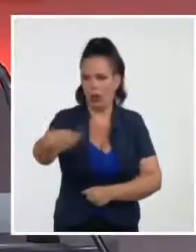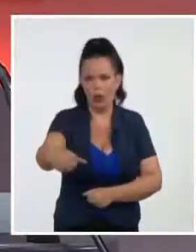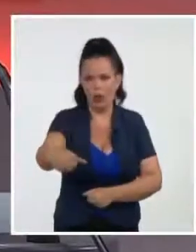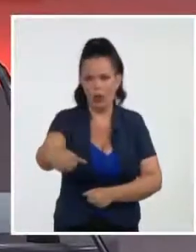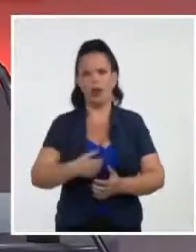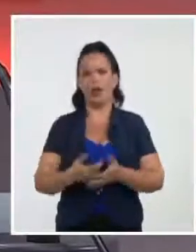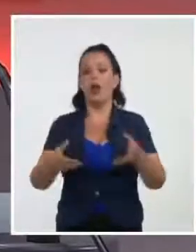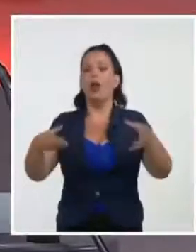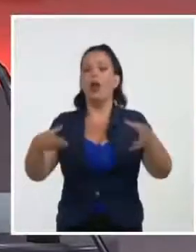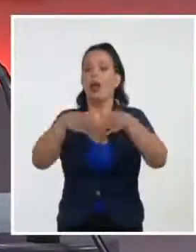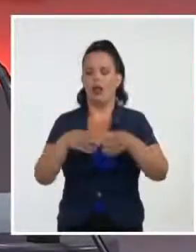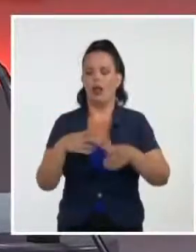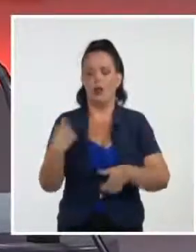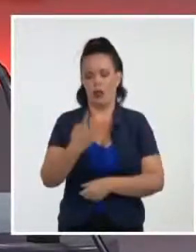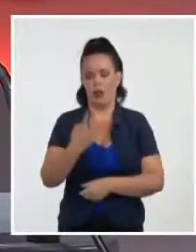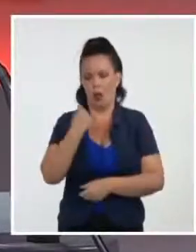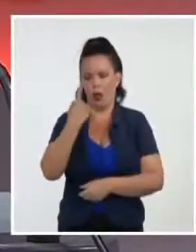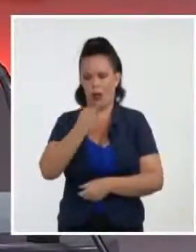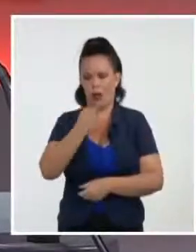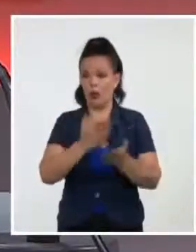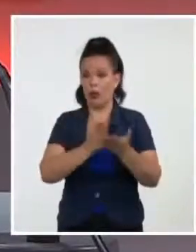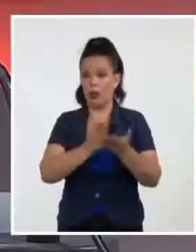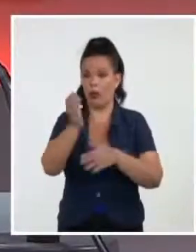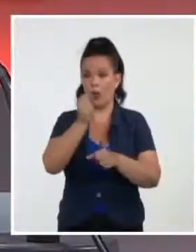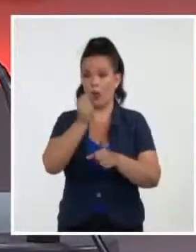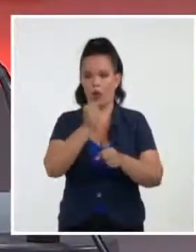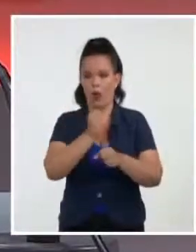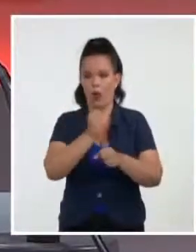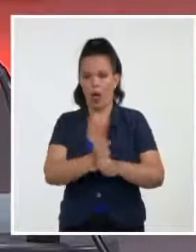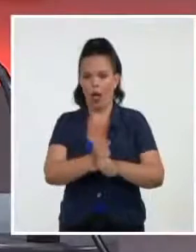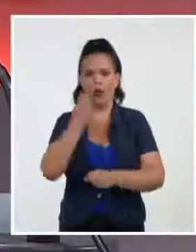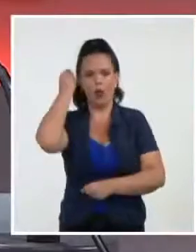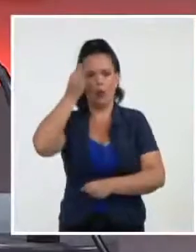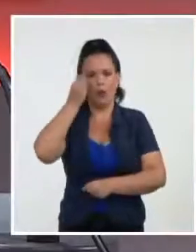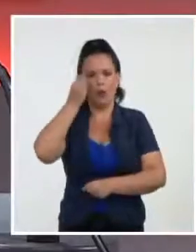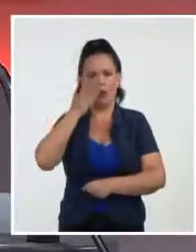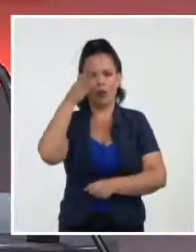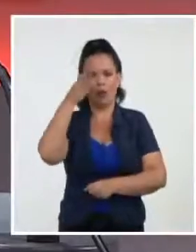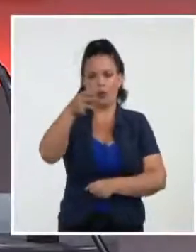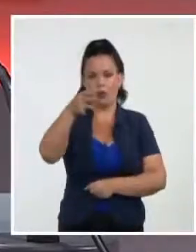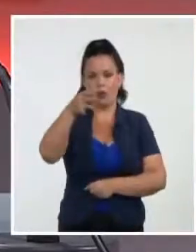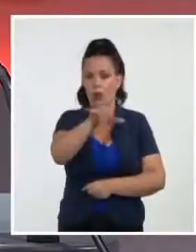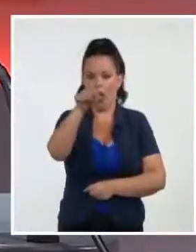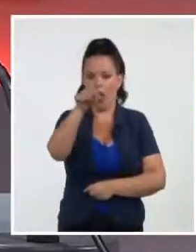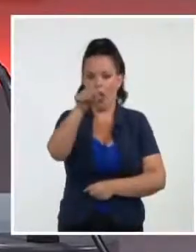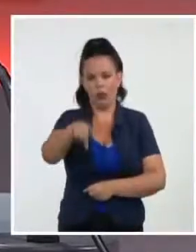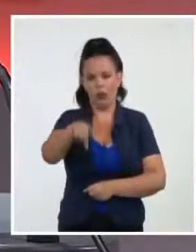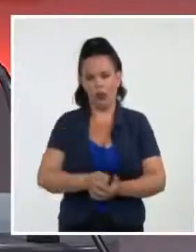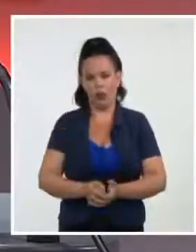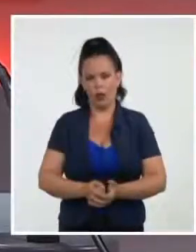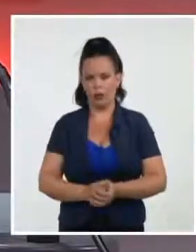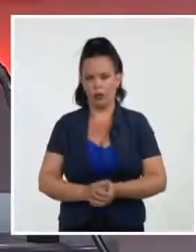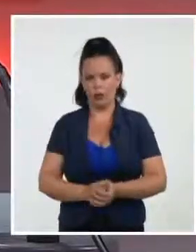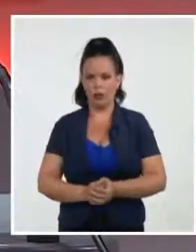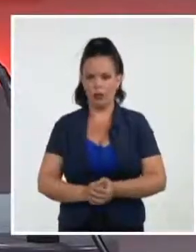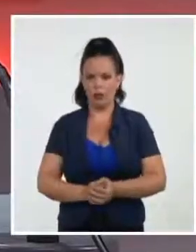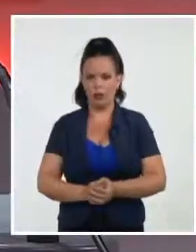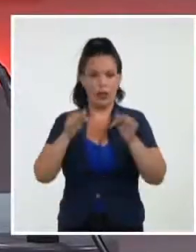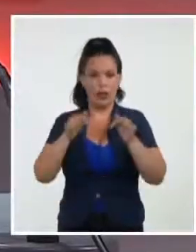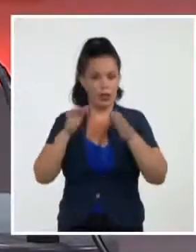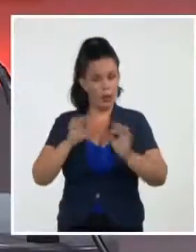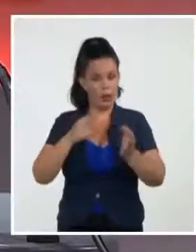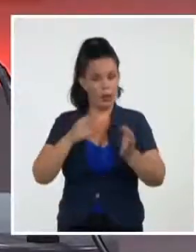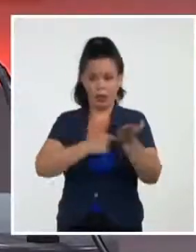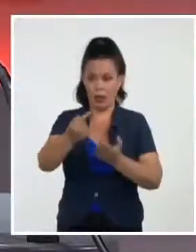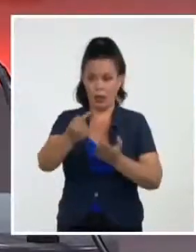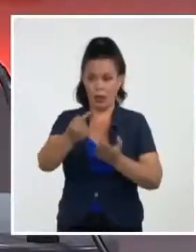nuestro trabaja no solamente en los pronósticos, sino en análisis desde otros puntos de vista, y es lo que cada semana actualizamos a la dirección